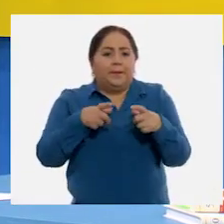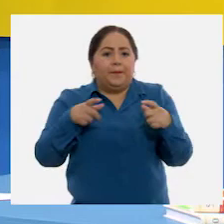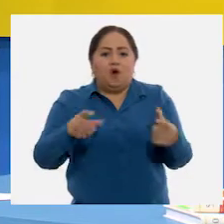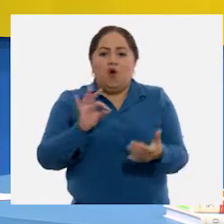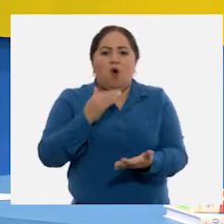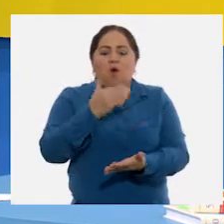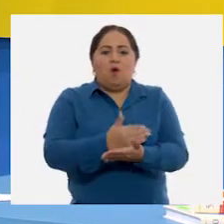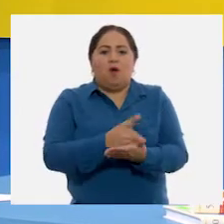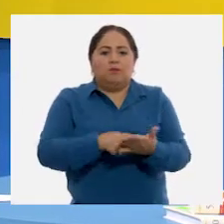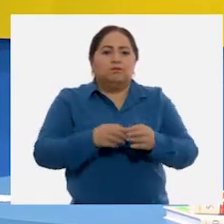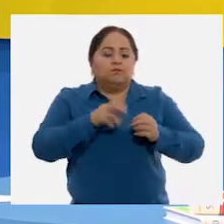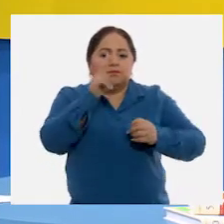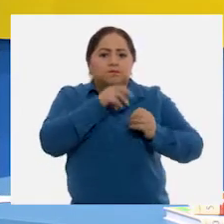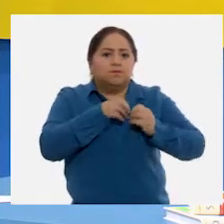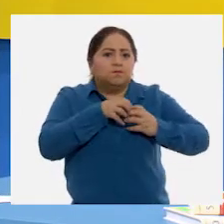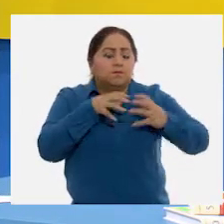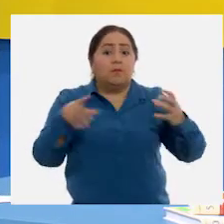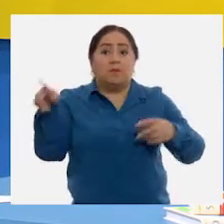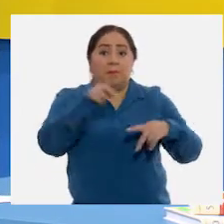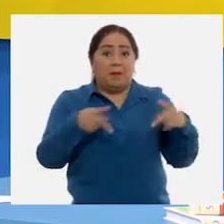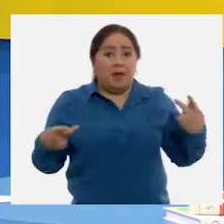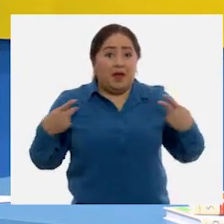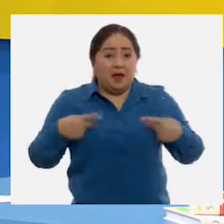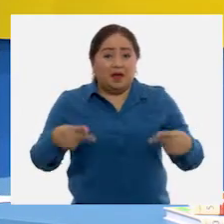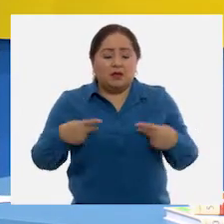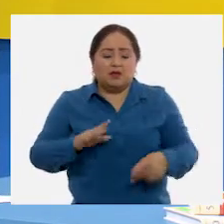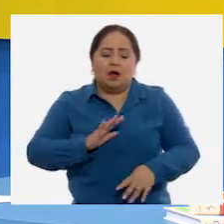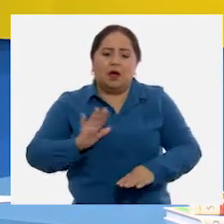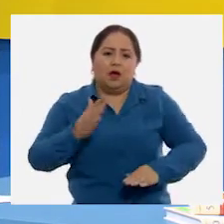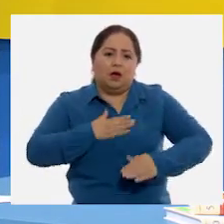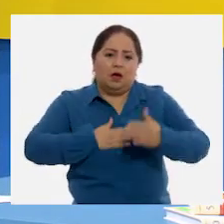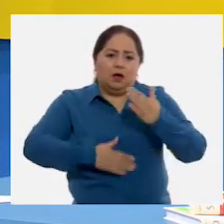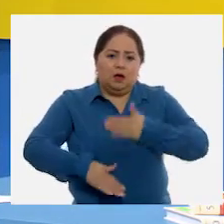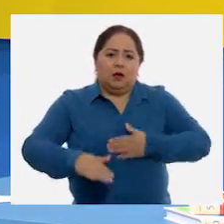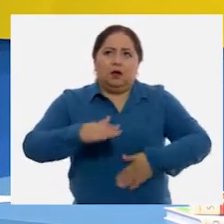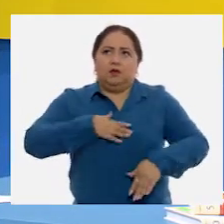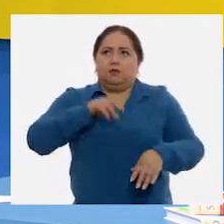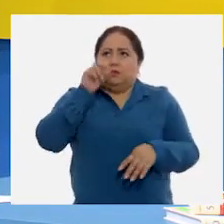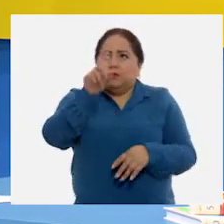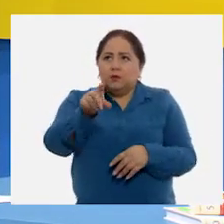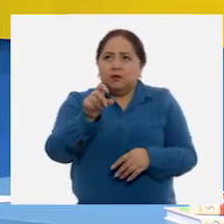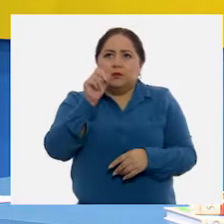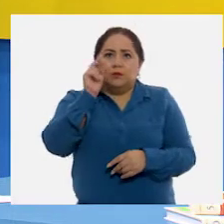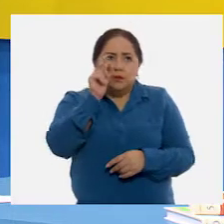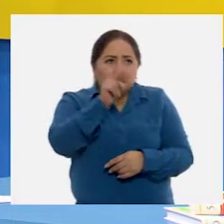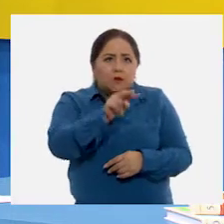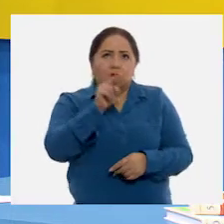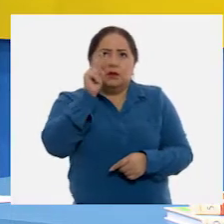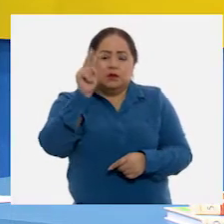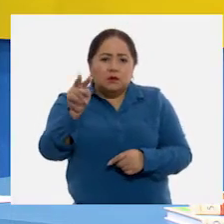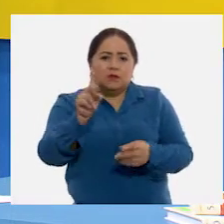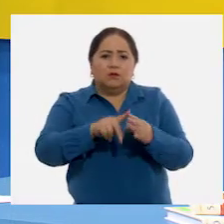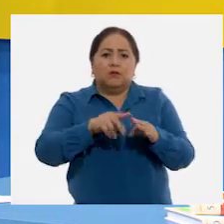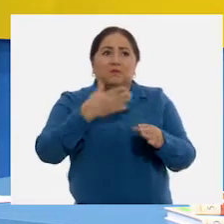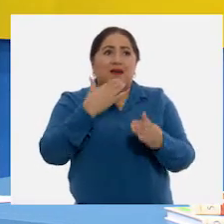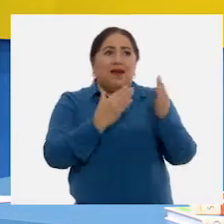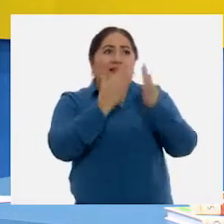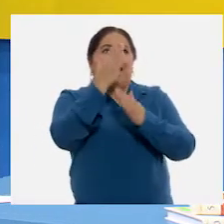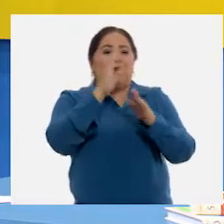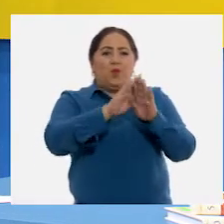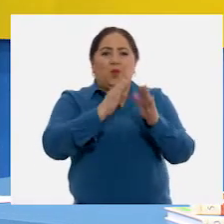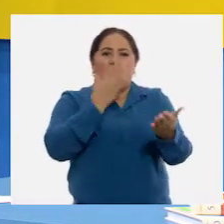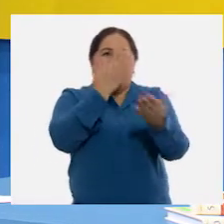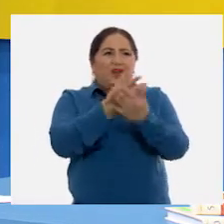freno de la inflación. La gente estaba cansada de revueltas civiles, de ver construir y derrumbarse propuestas